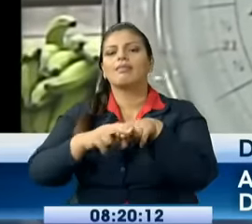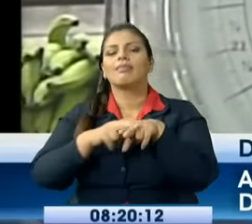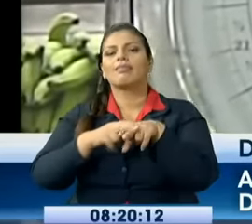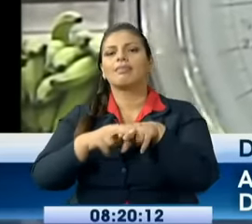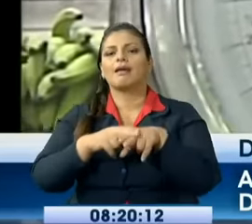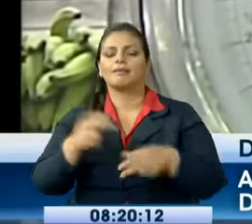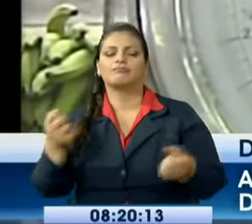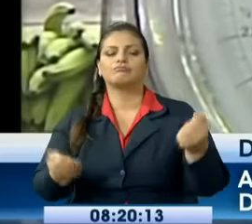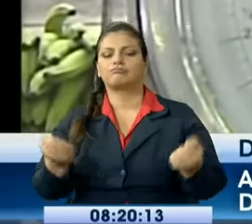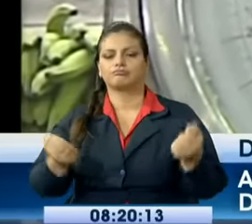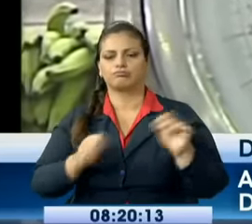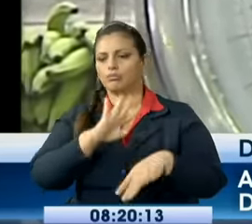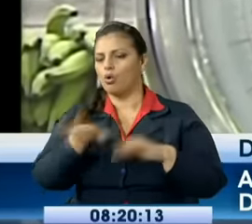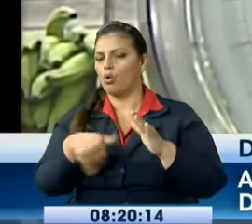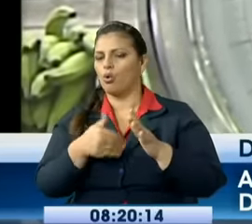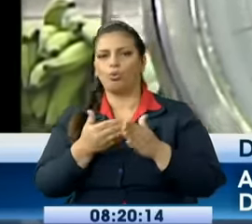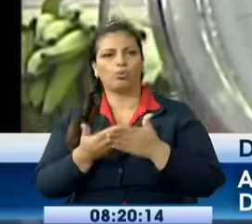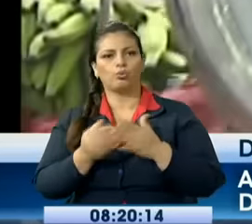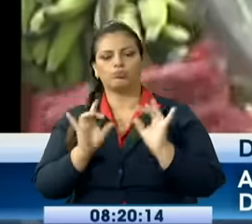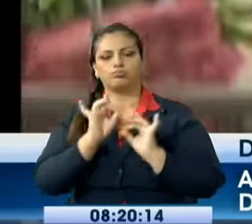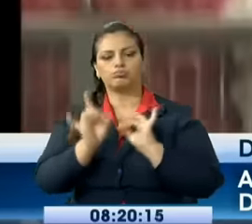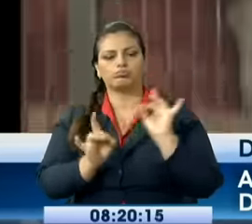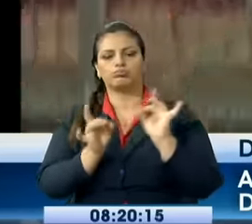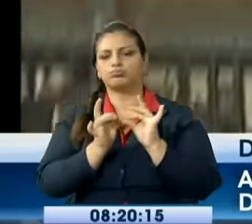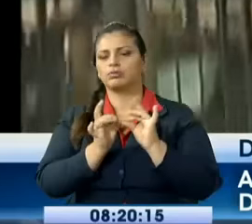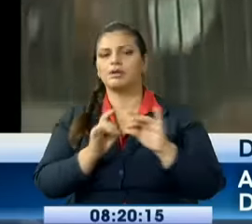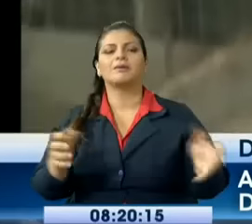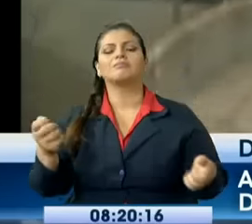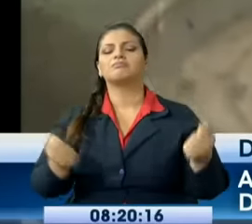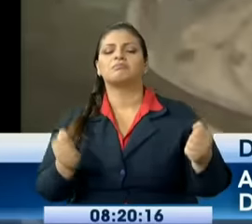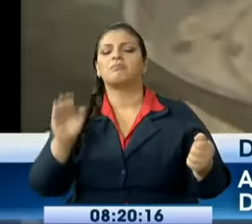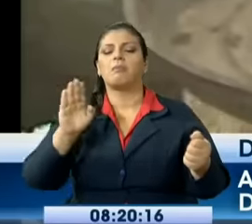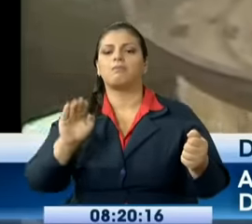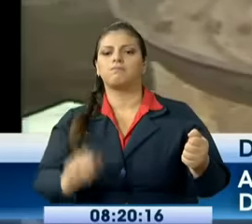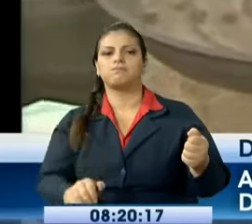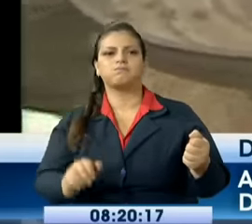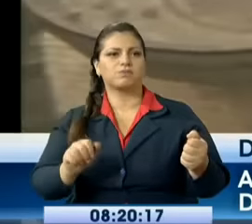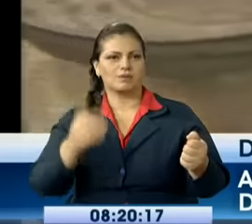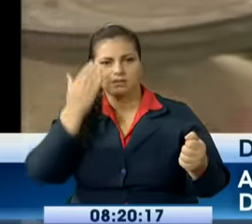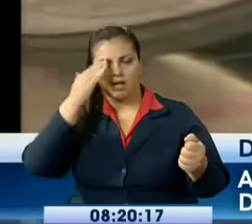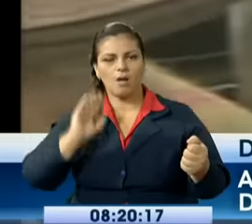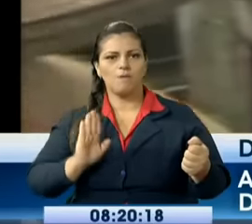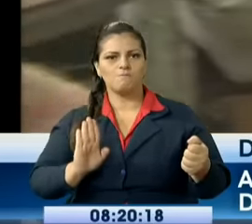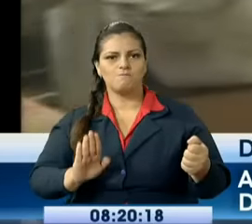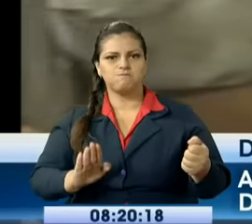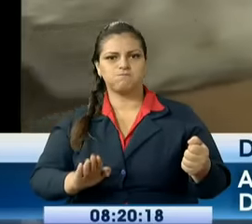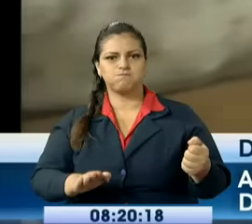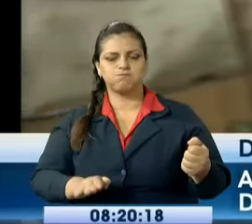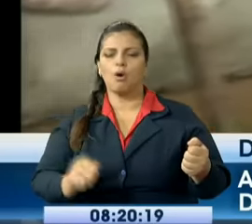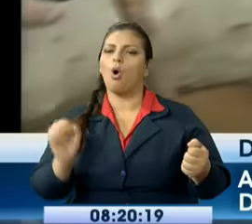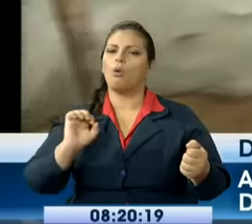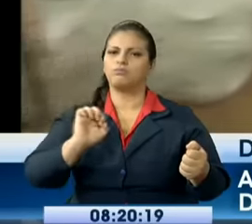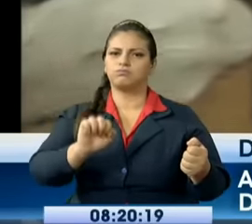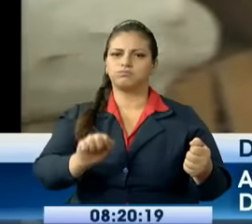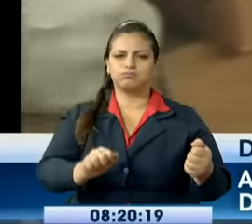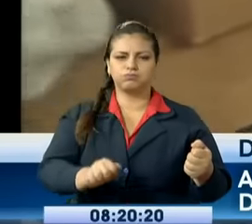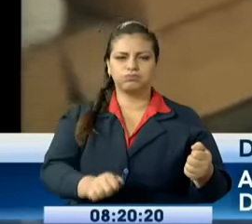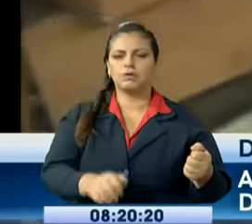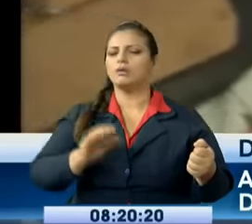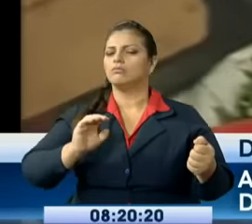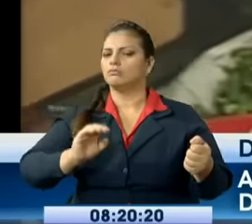Tiene que andar con su taxi con los frenos en total buen estado para que no haya ningún problema. Y esta es su herramienta de trabajo, una balanza. Ahí